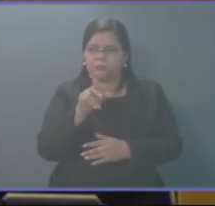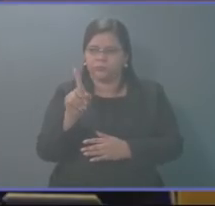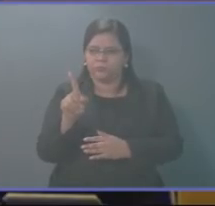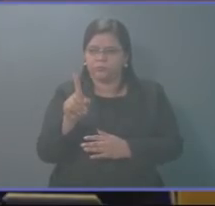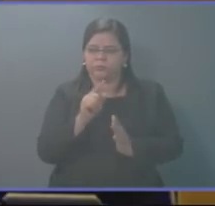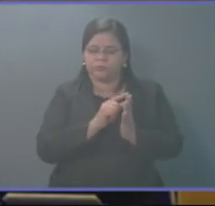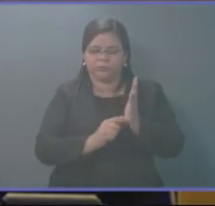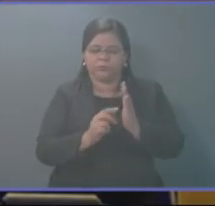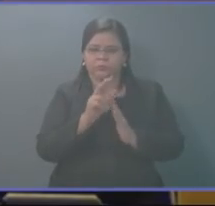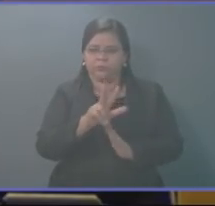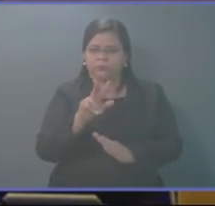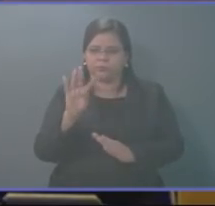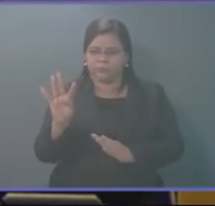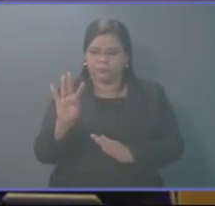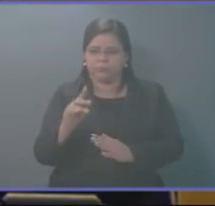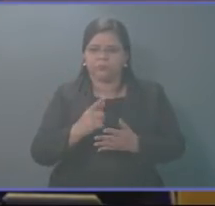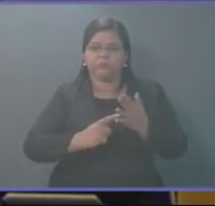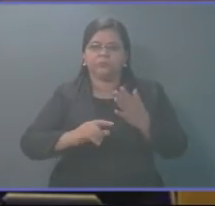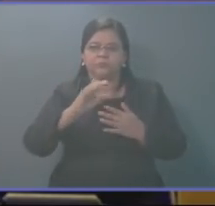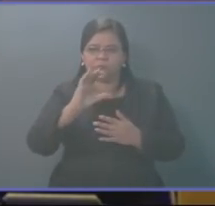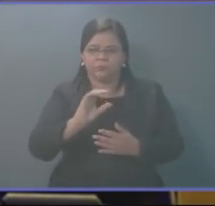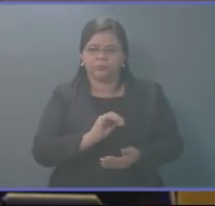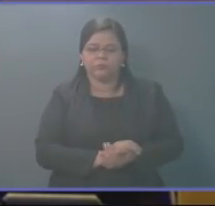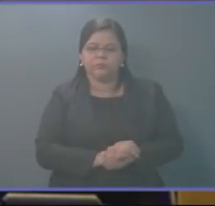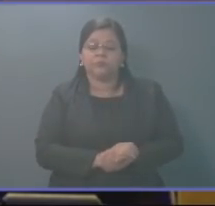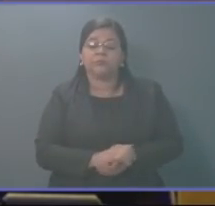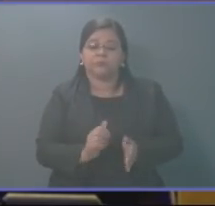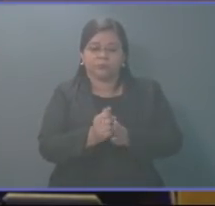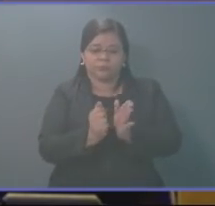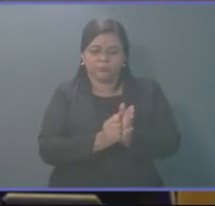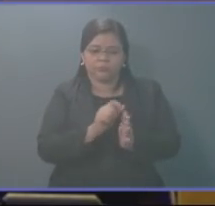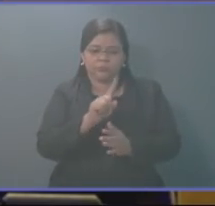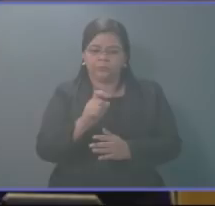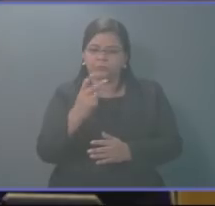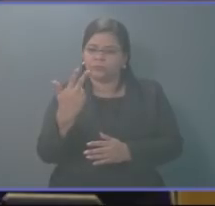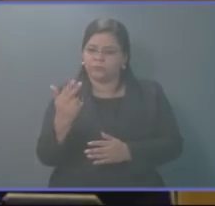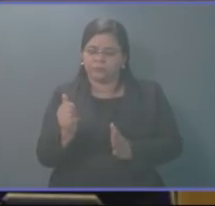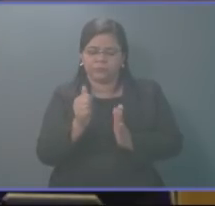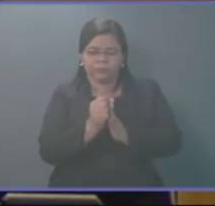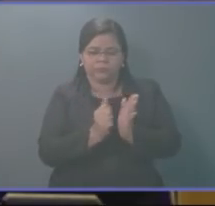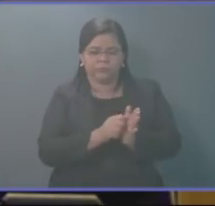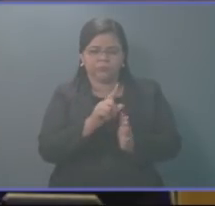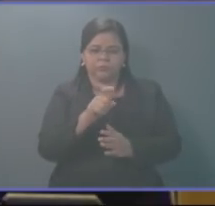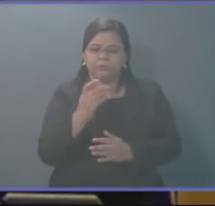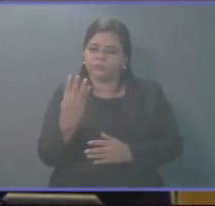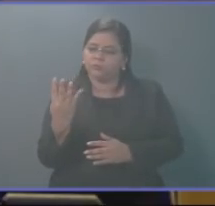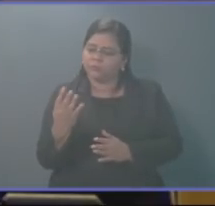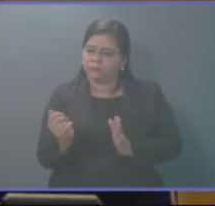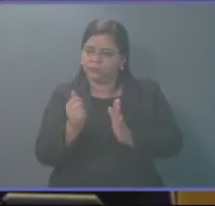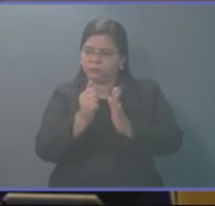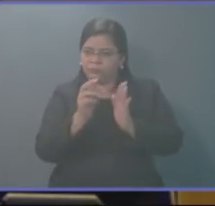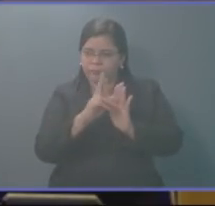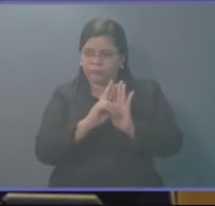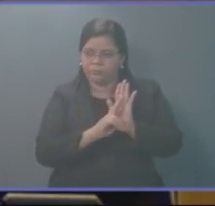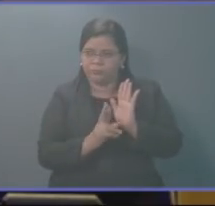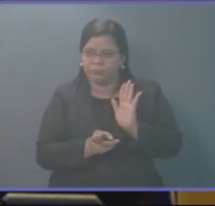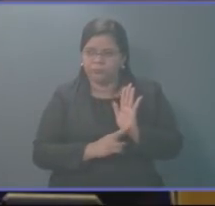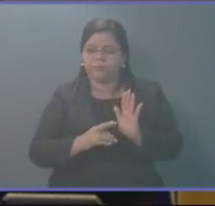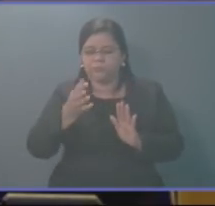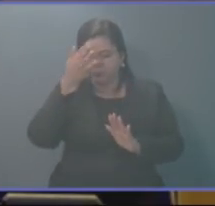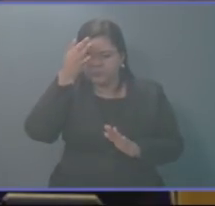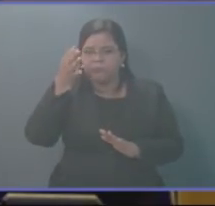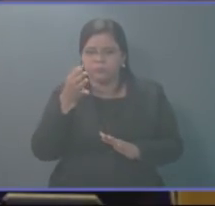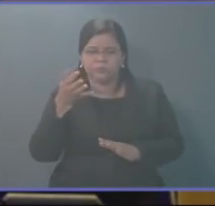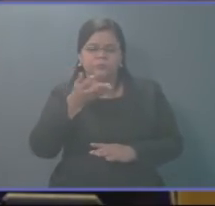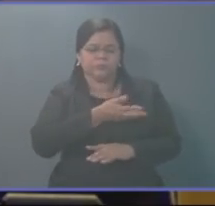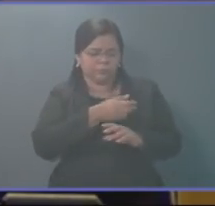131, ordinal 34 de la Constitución, 113 y 114 del Reglamento Interior de esta Asamblea, estima